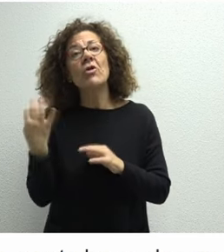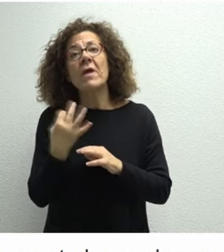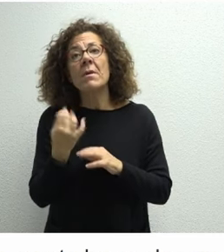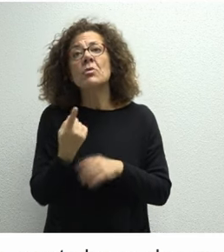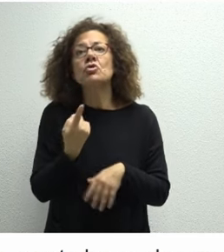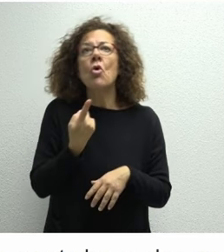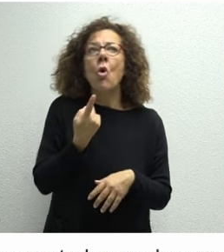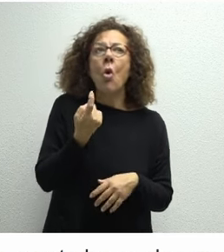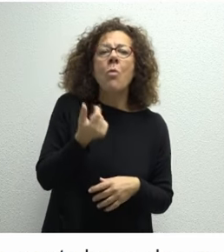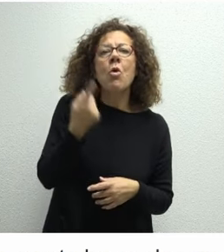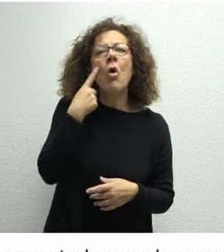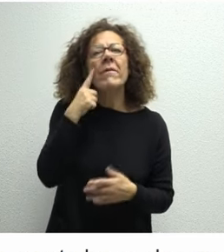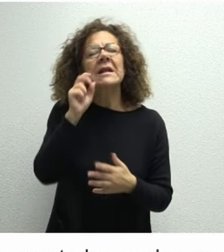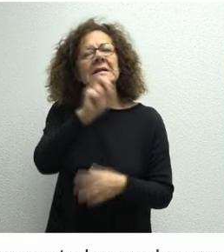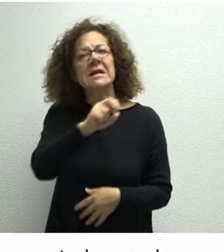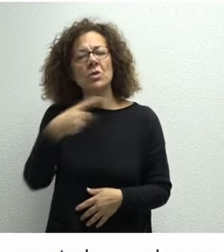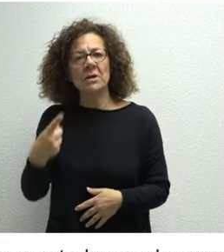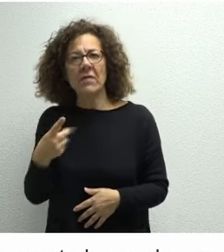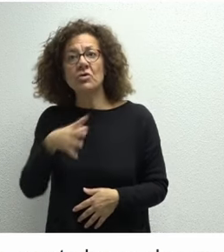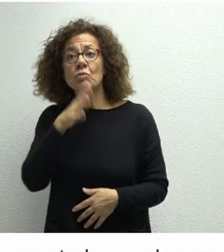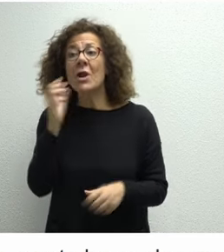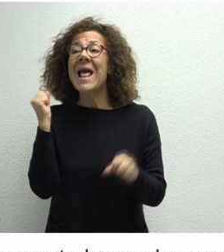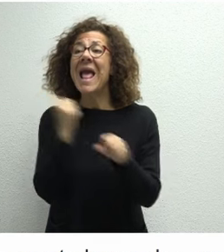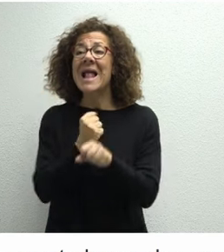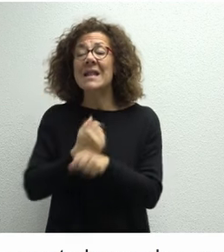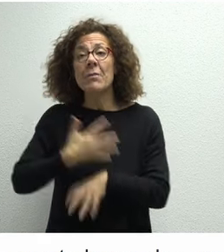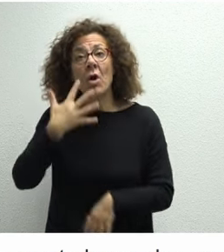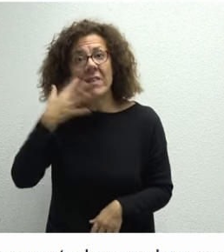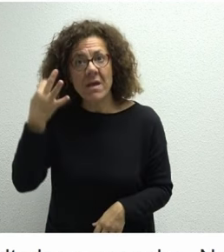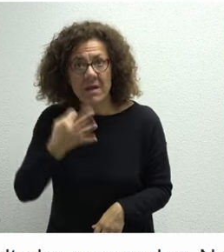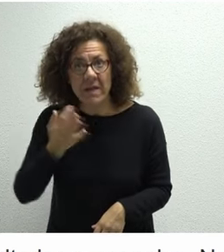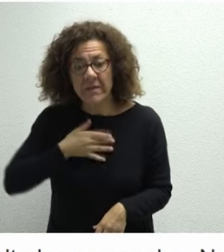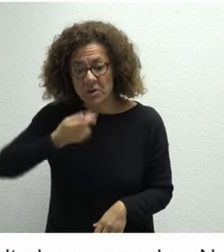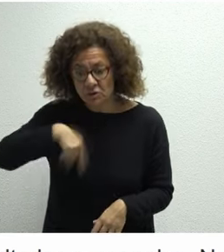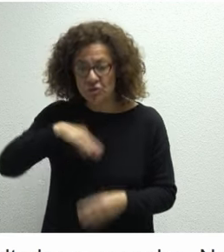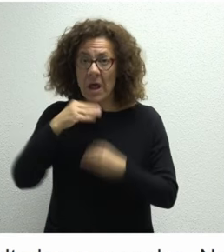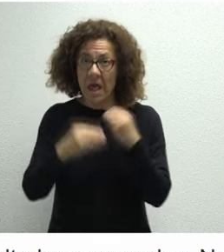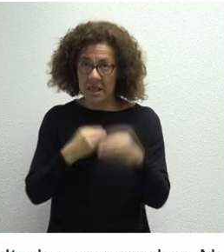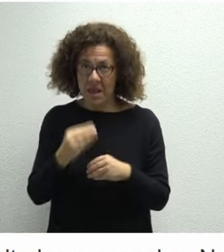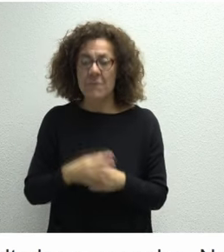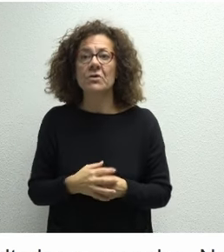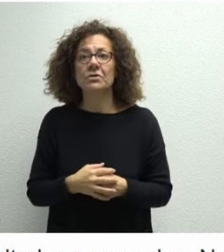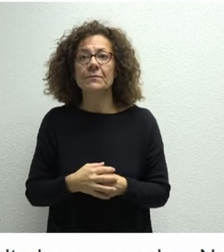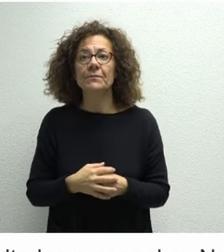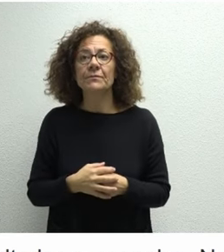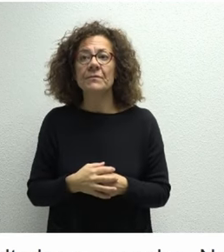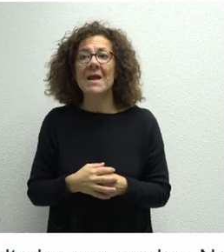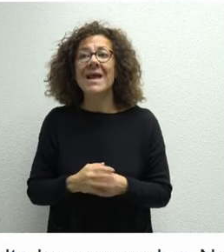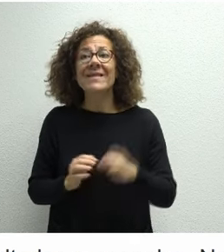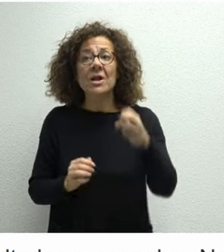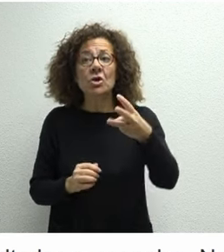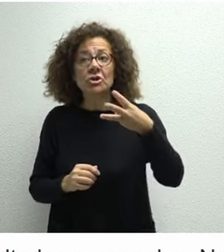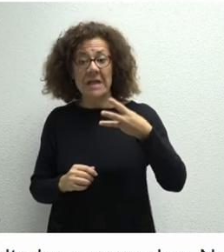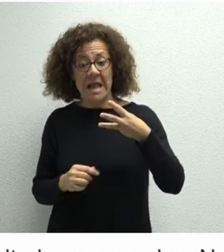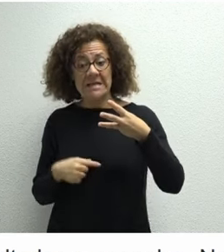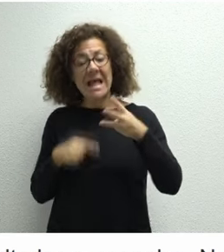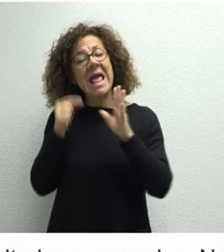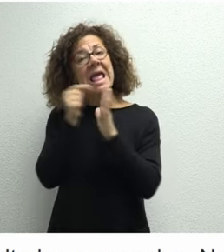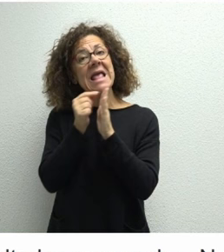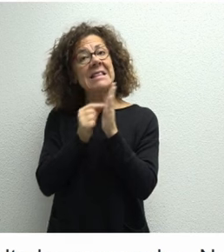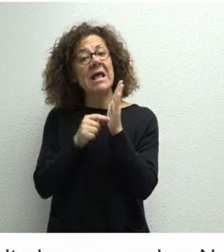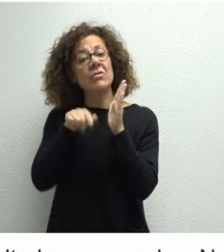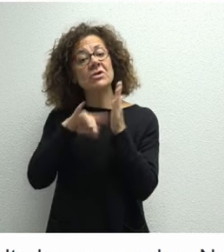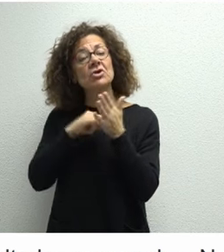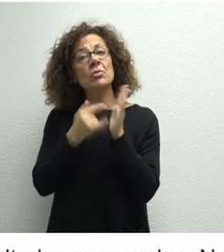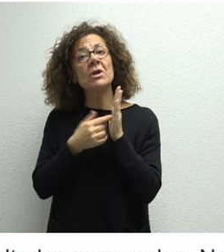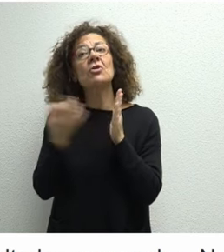poco ando esos resultados por el trabajo realmente que que empezábamos a hacer y tres de esos indicadores que nos planteamos con este